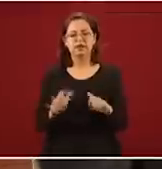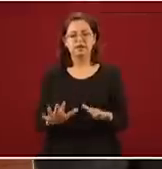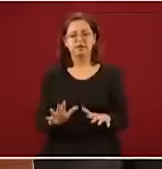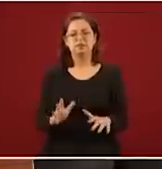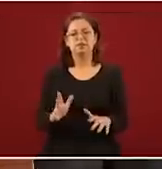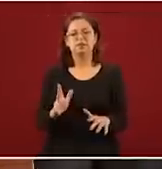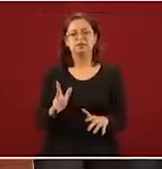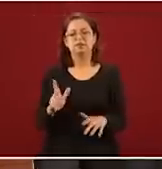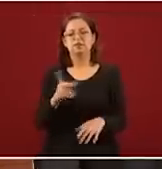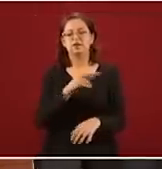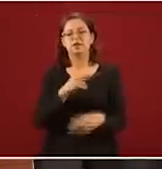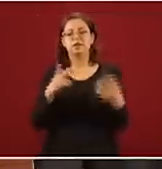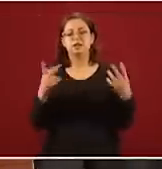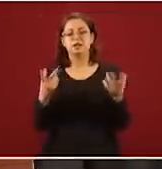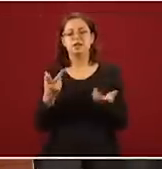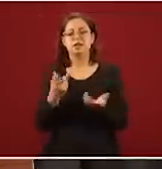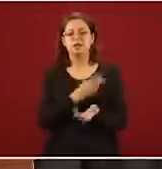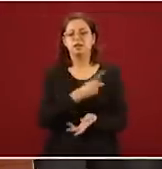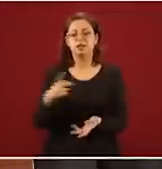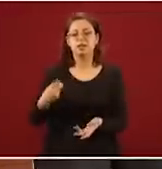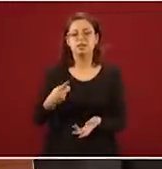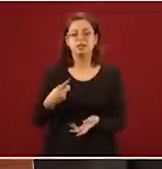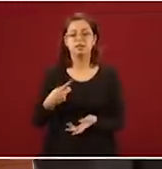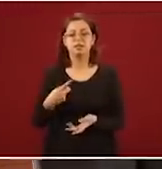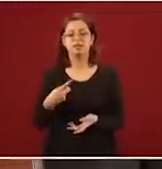que nos ayude…